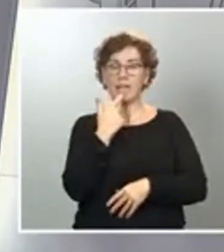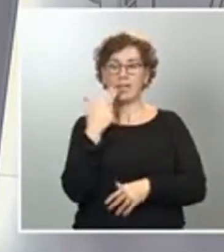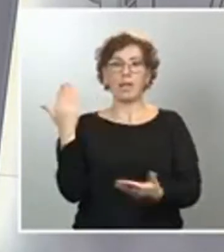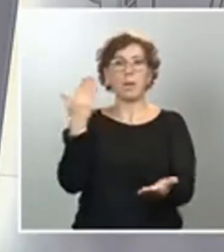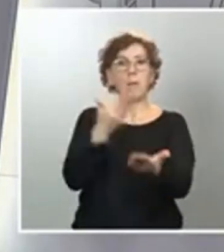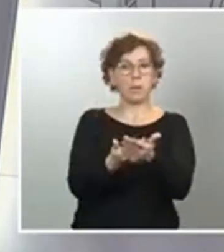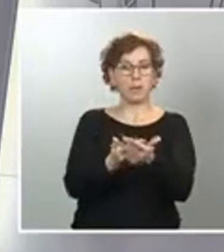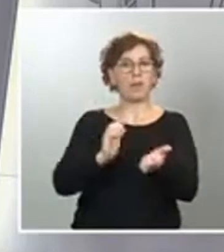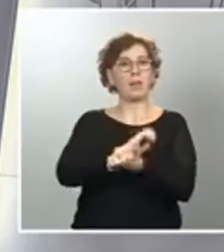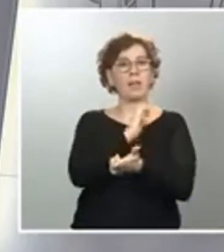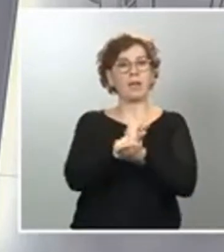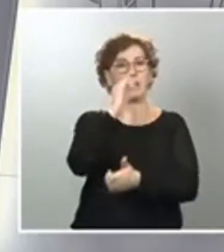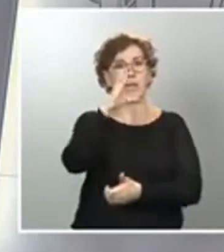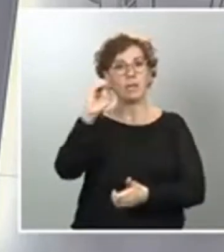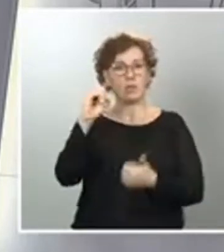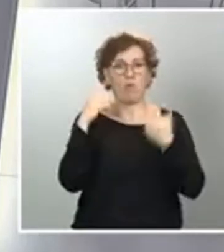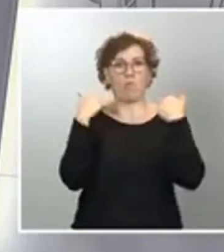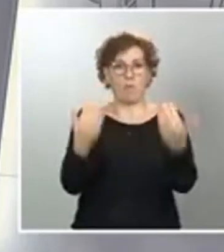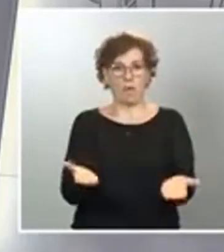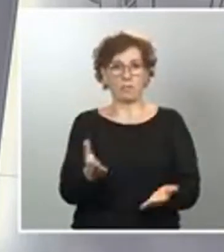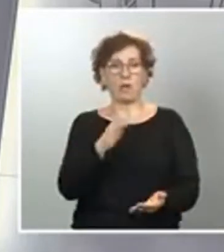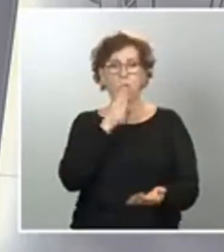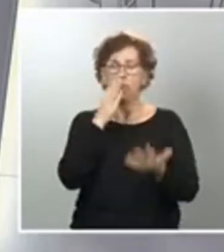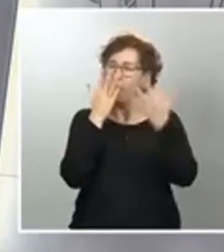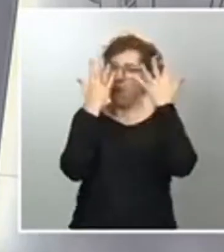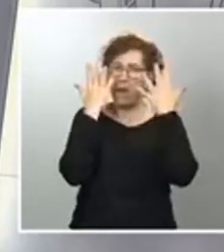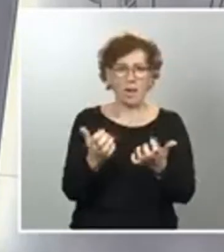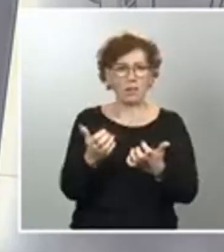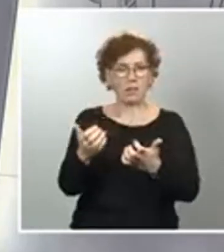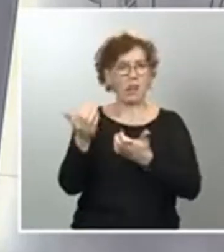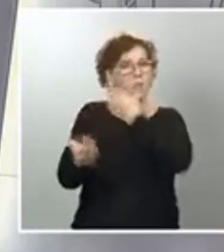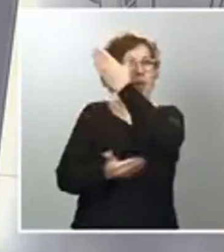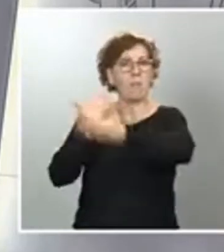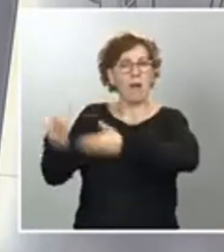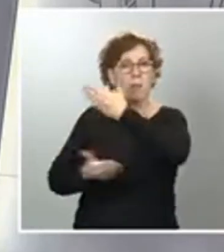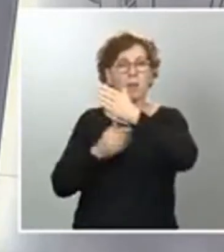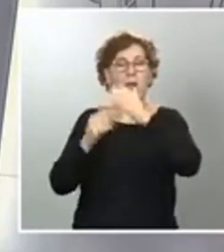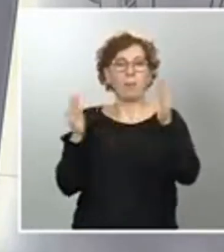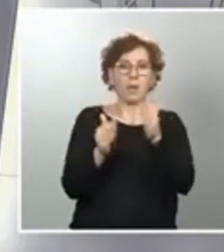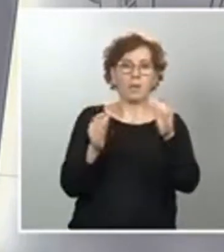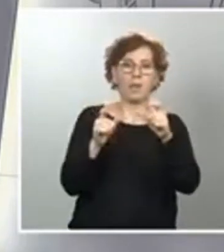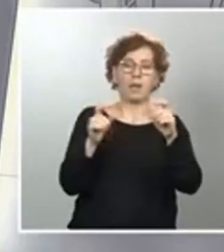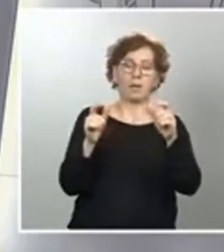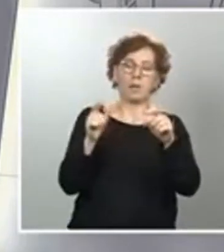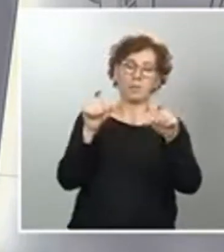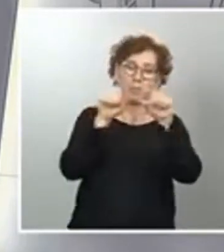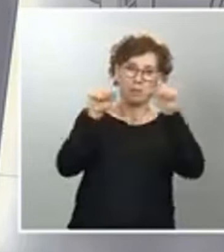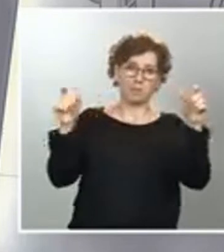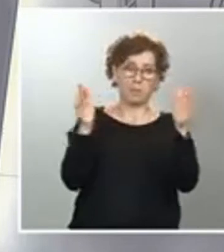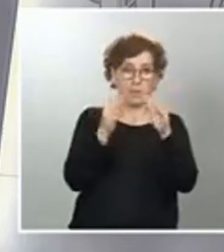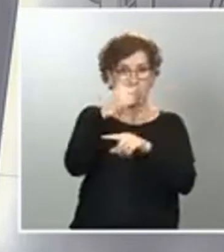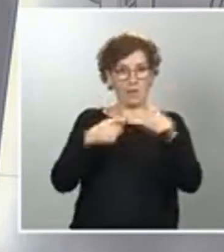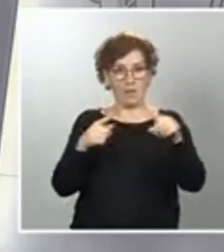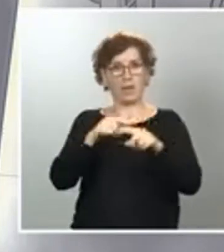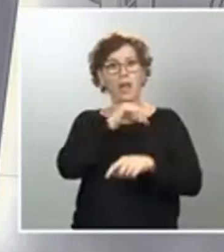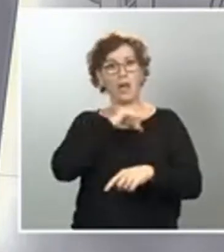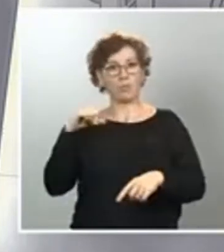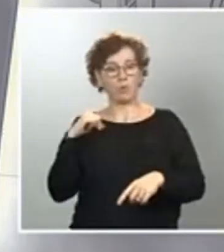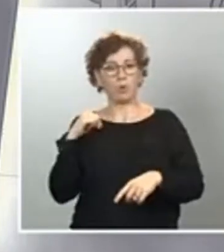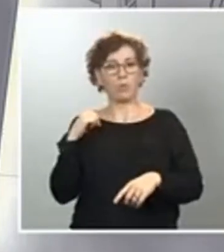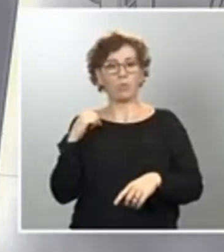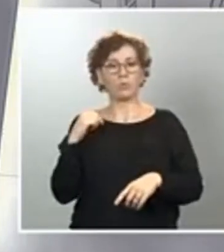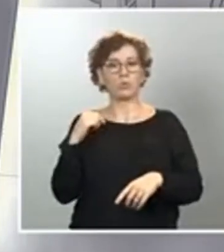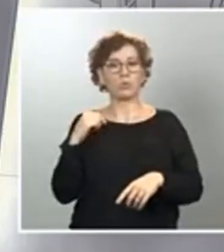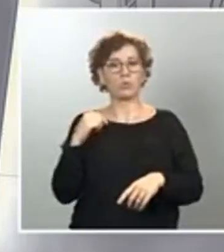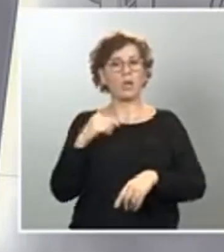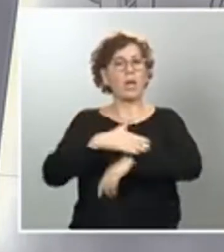demanda que tienen por parte, sobre todo, de pymes y autónomos. ¿Cuándo piensa el Gobierno activar un nuevo tramo y a lo mejor que